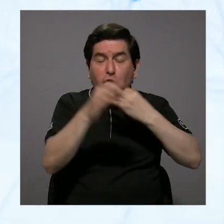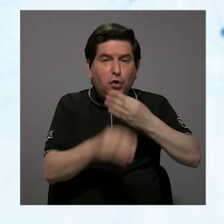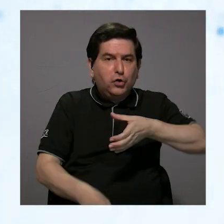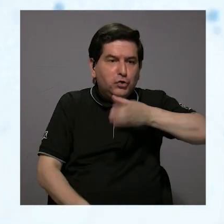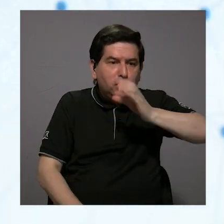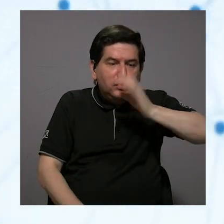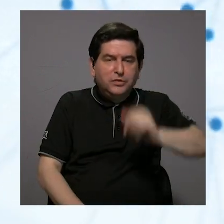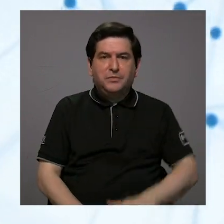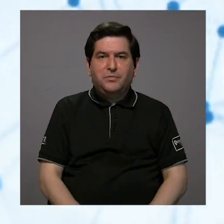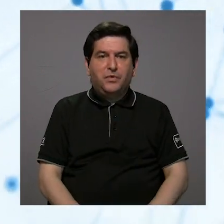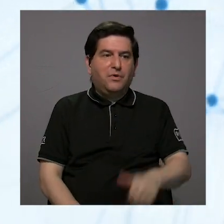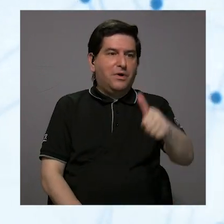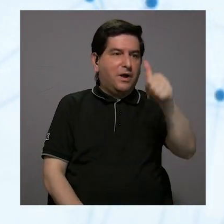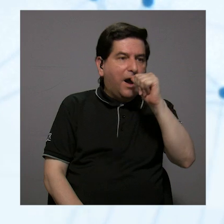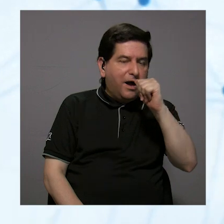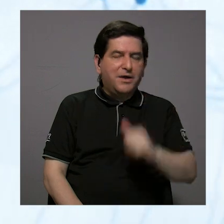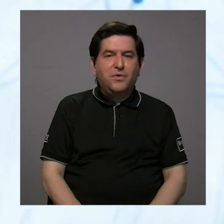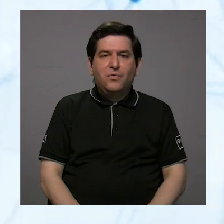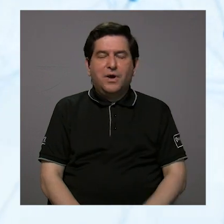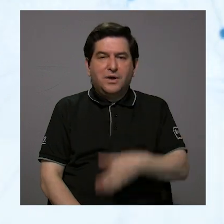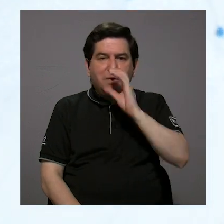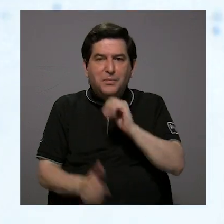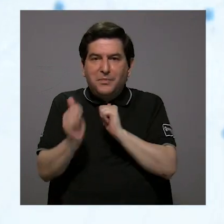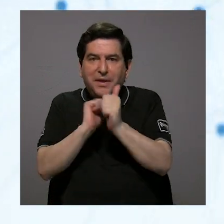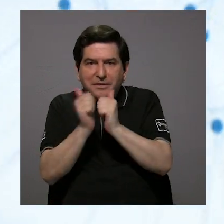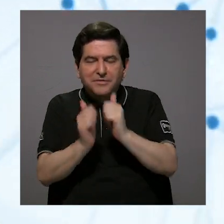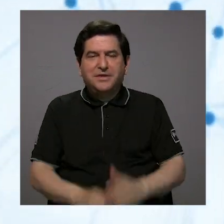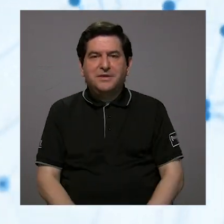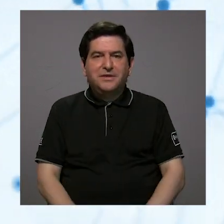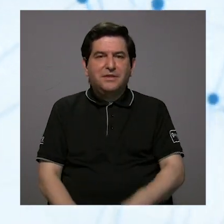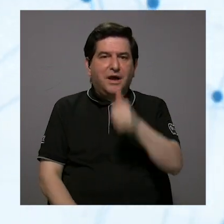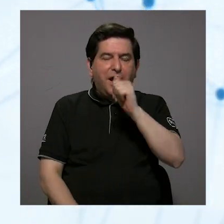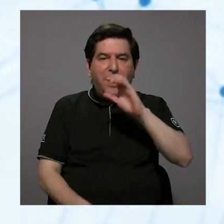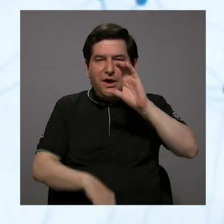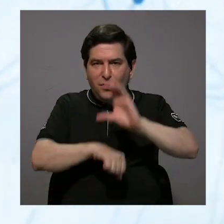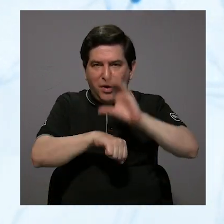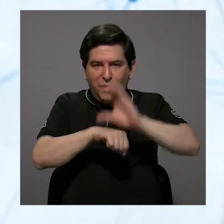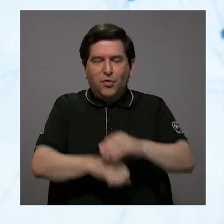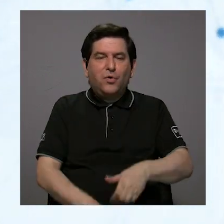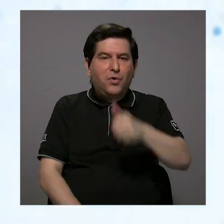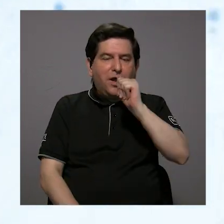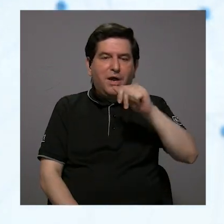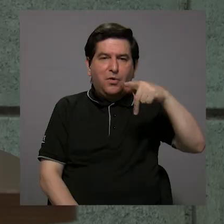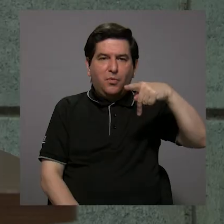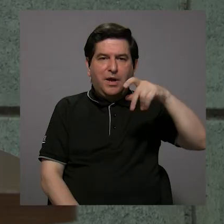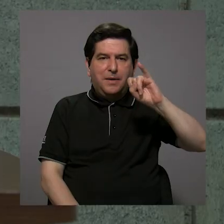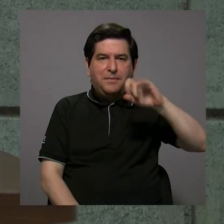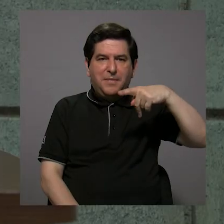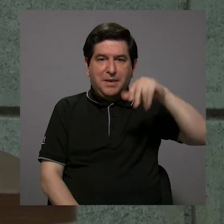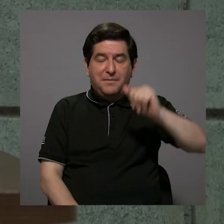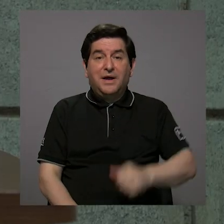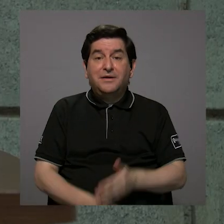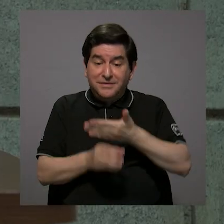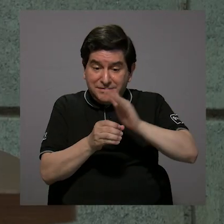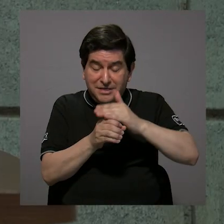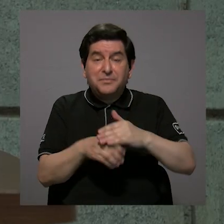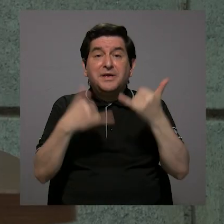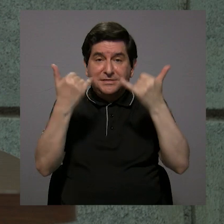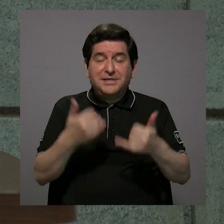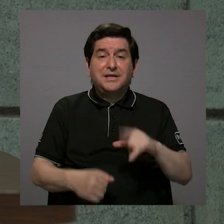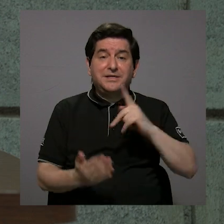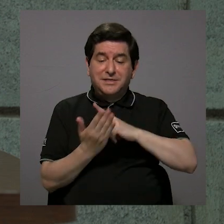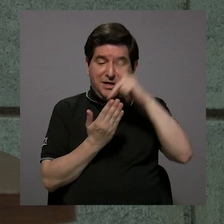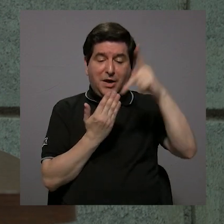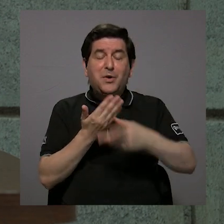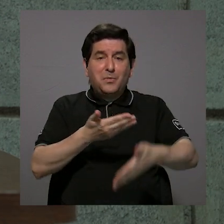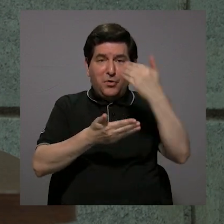de bebidas, el agua, bebidas deportivas, agua de coco, agua de pipa, cerveza, que la